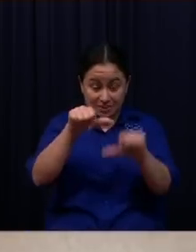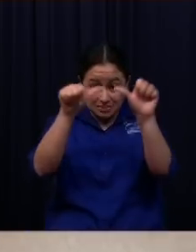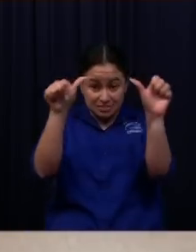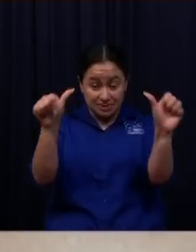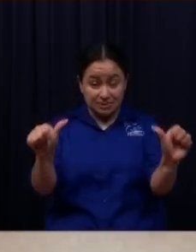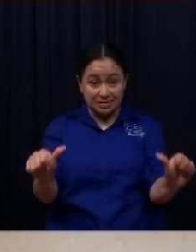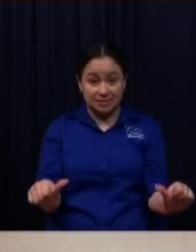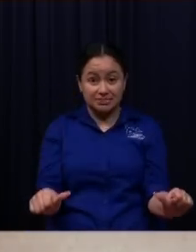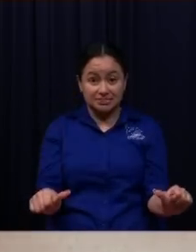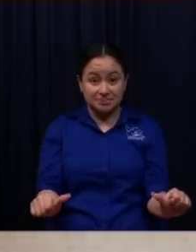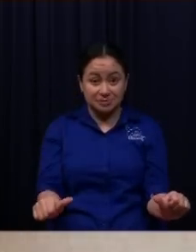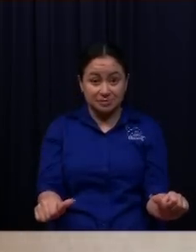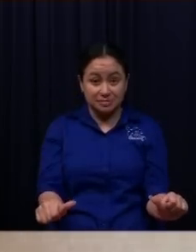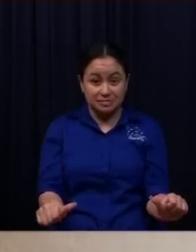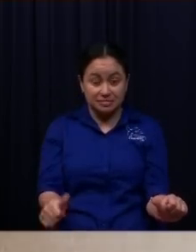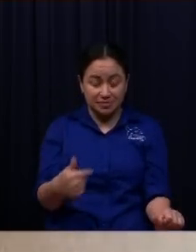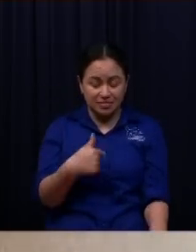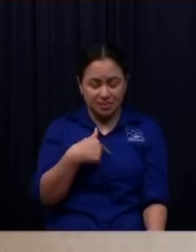Mire,